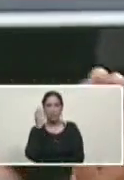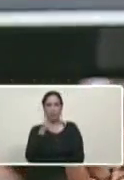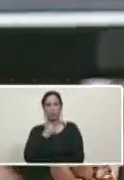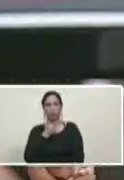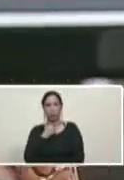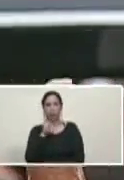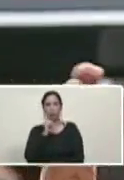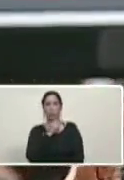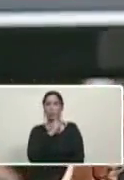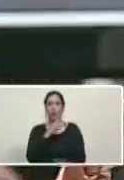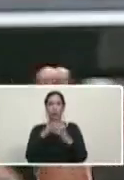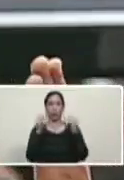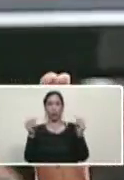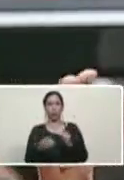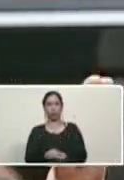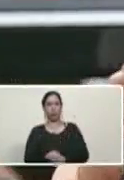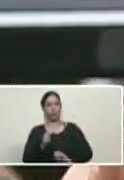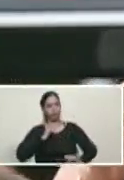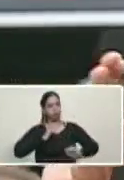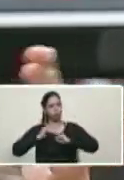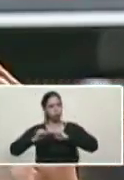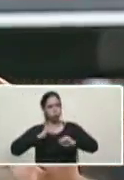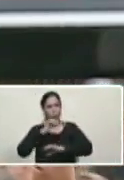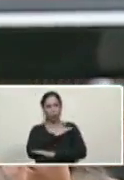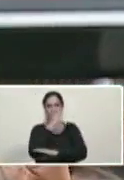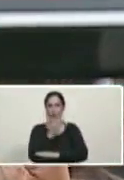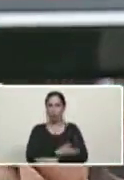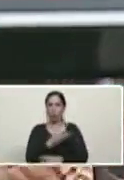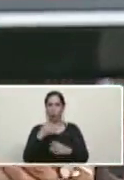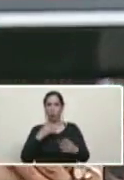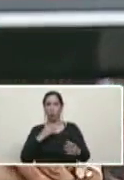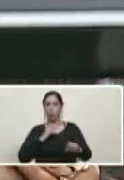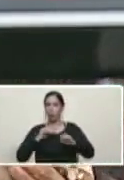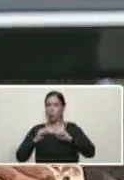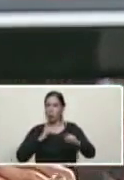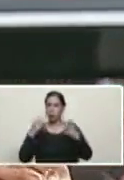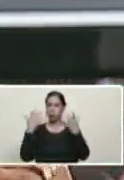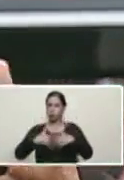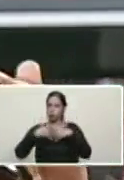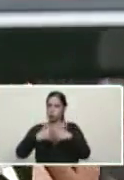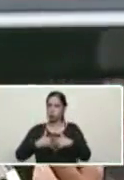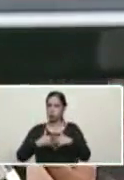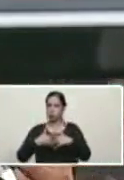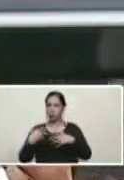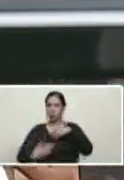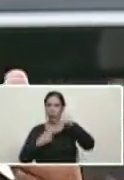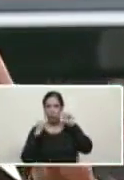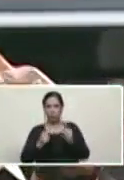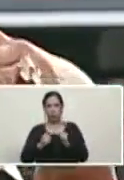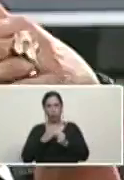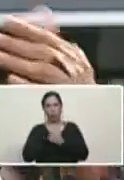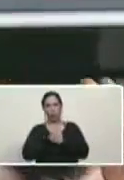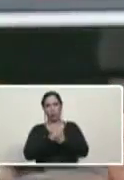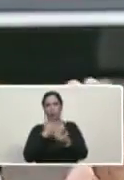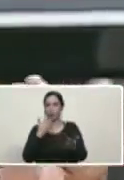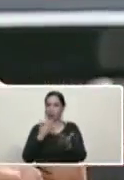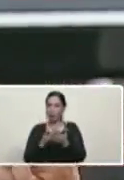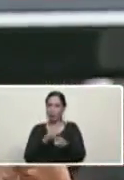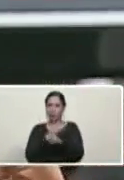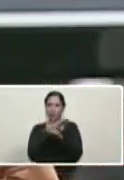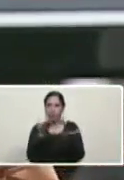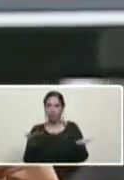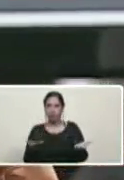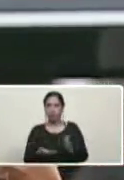son la fuerza, el motor, el verdadero motor de esta revolución querida. Entonces, gracias, gracias.